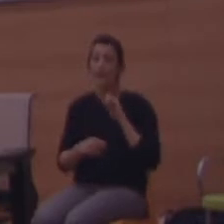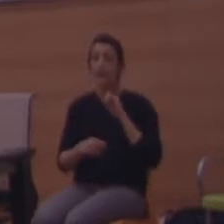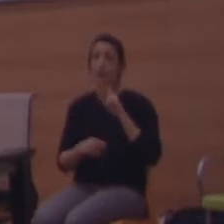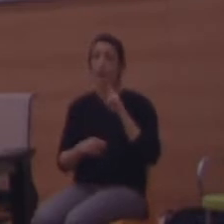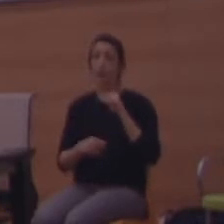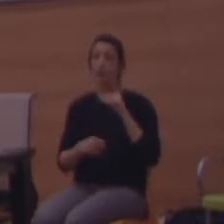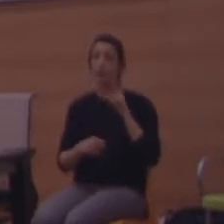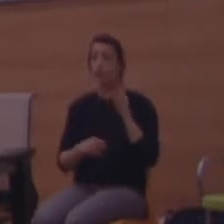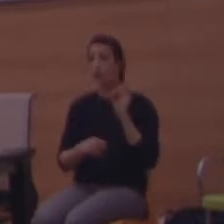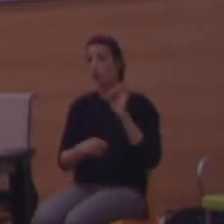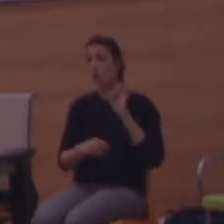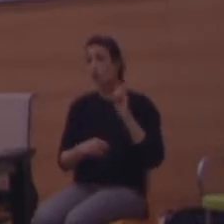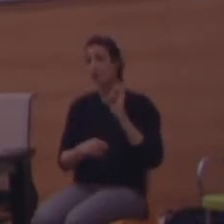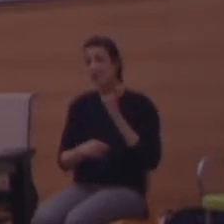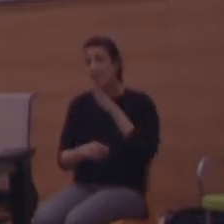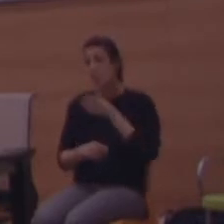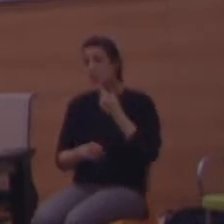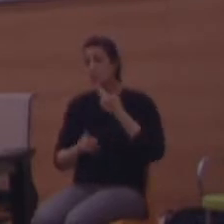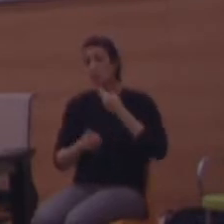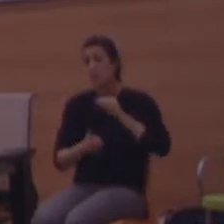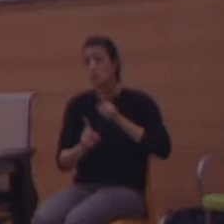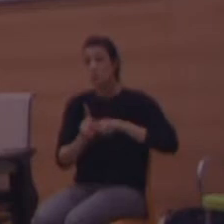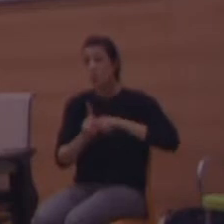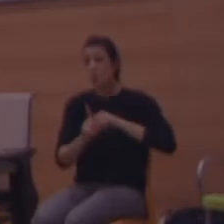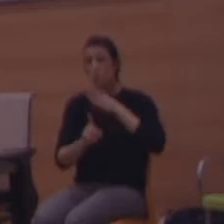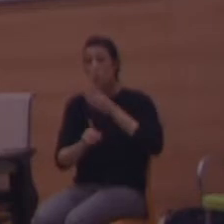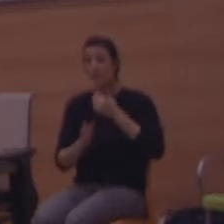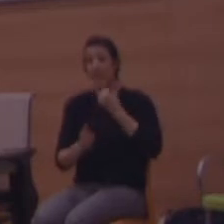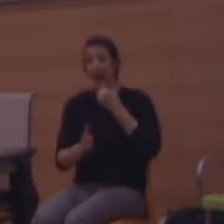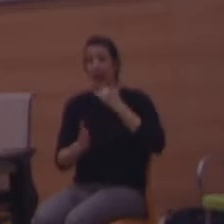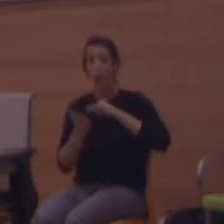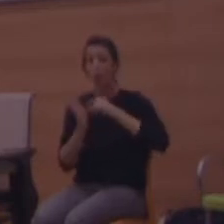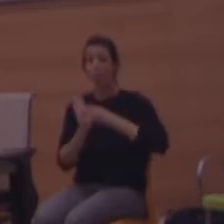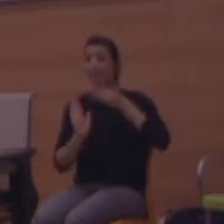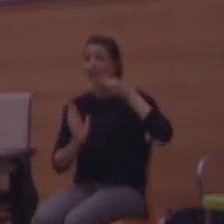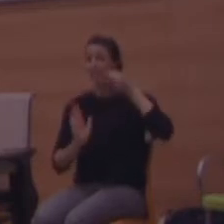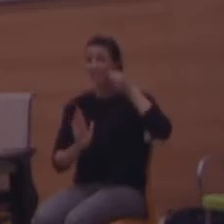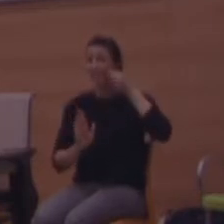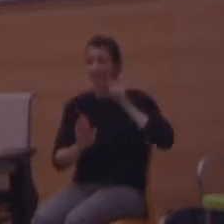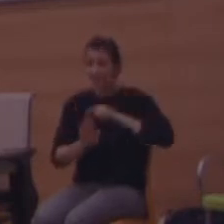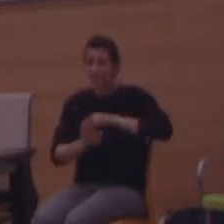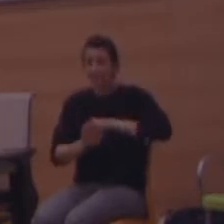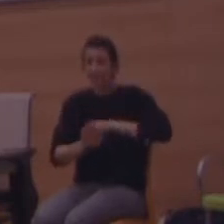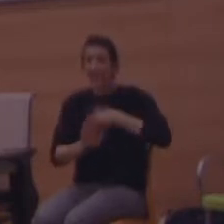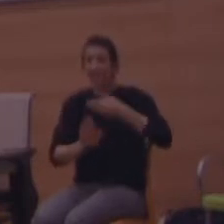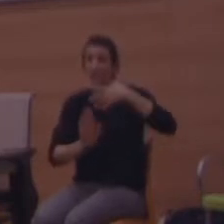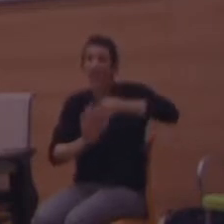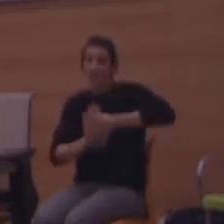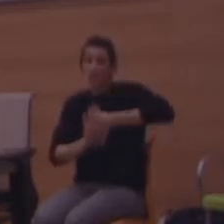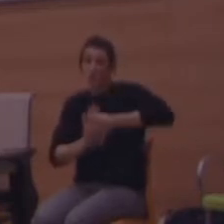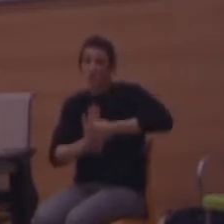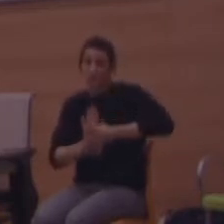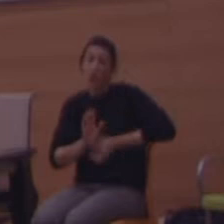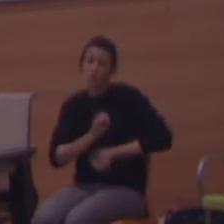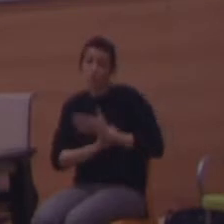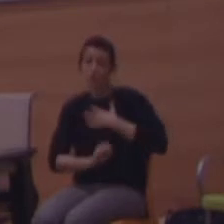uso, porque bueno, al final es un dispositivo que llevas ahí que puede provocar cierto aumento de sudoración.